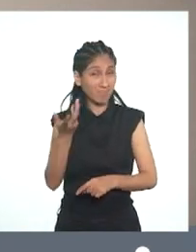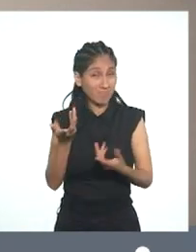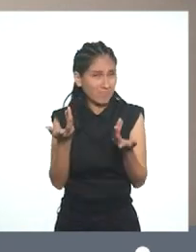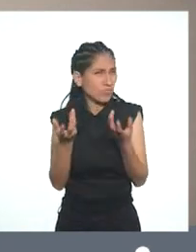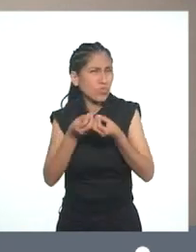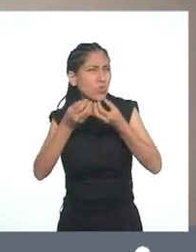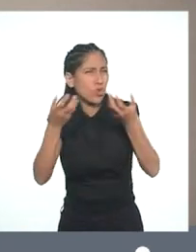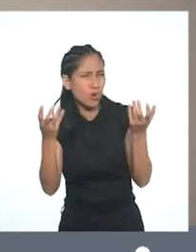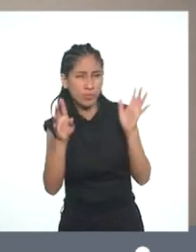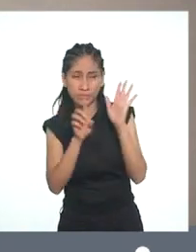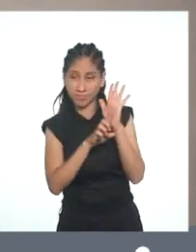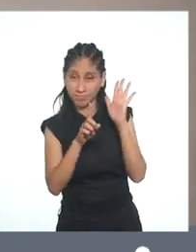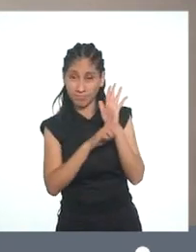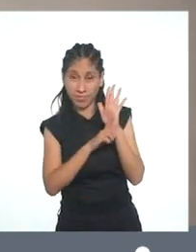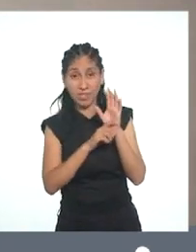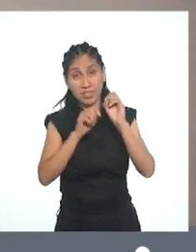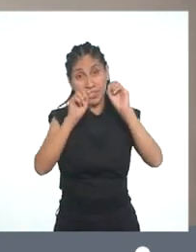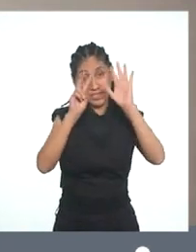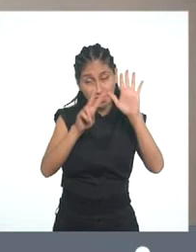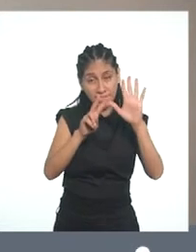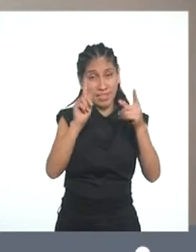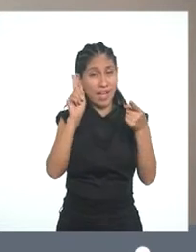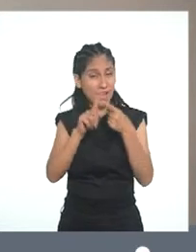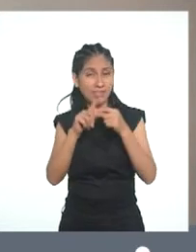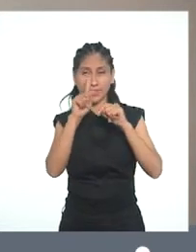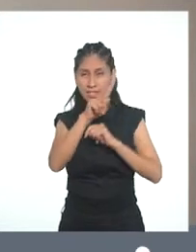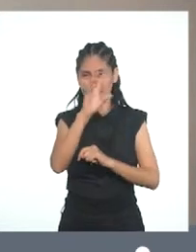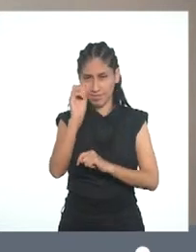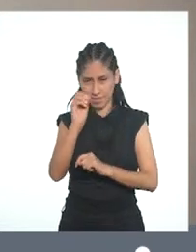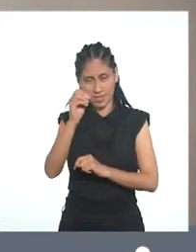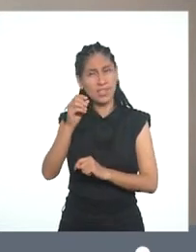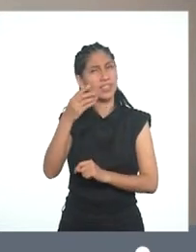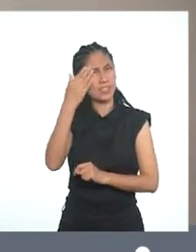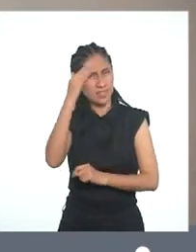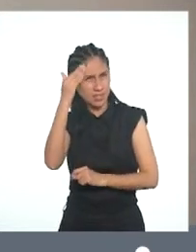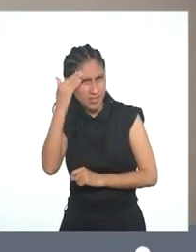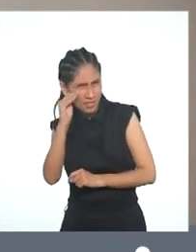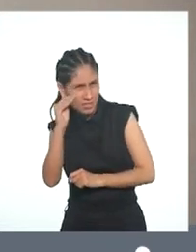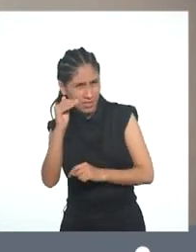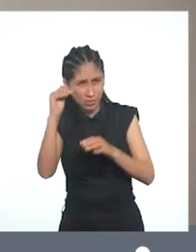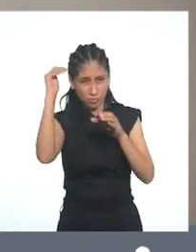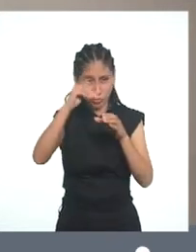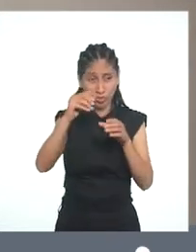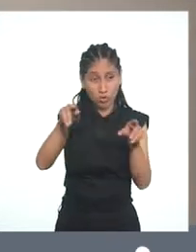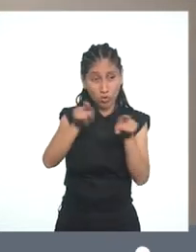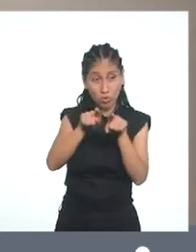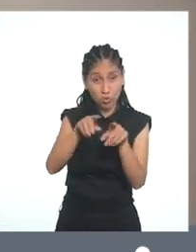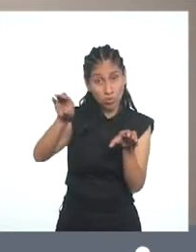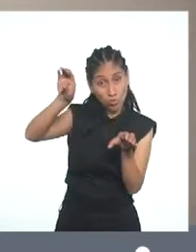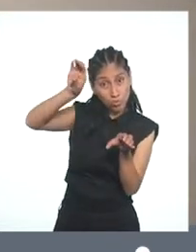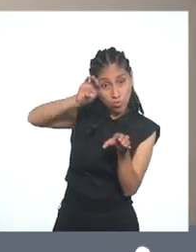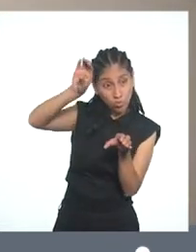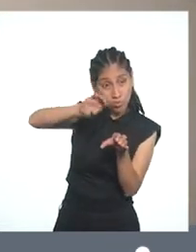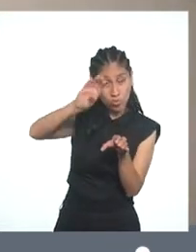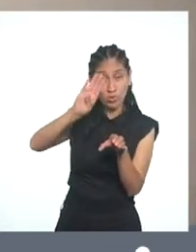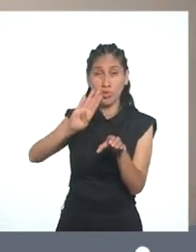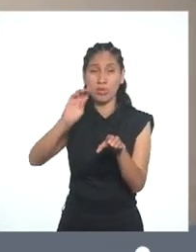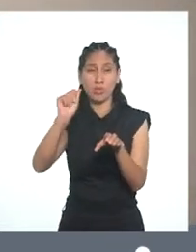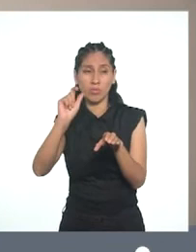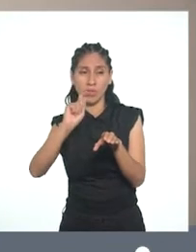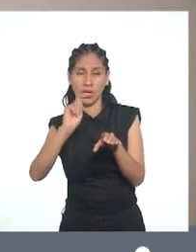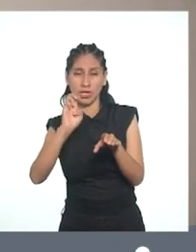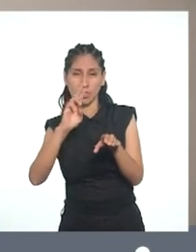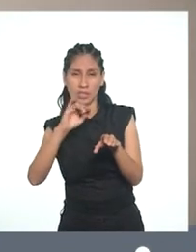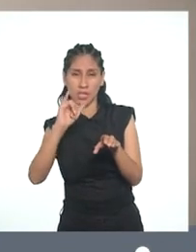simple. Dejando fermentar entre 7 a 10 días el té azucarado con un cultivo vivo de bacterias y levaduras